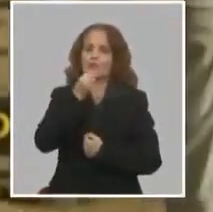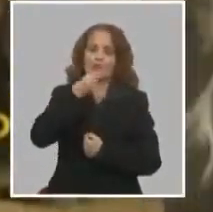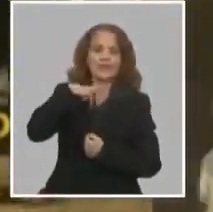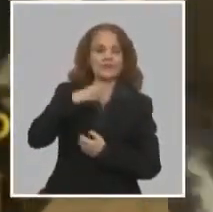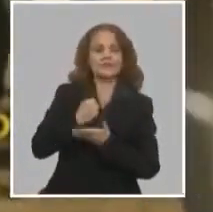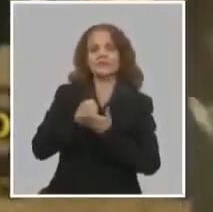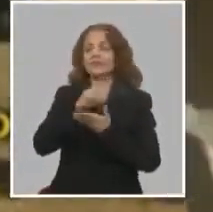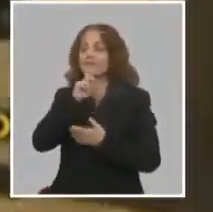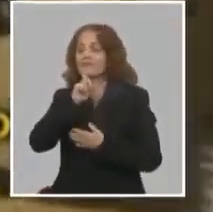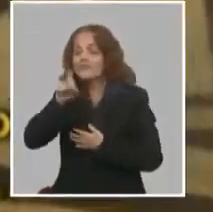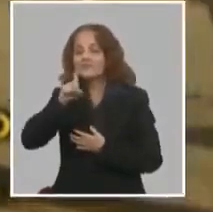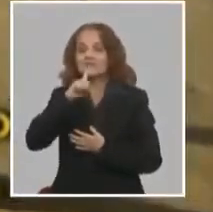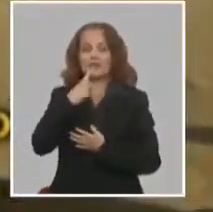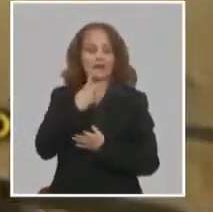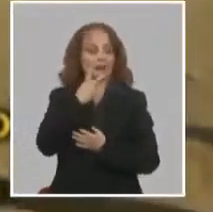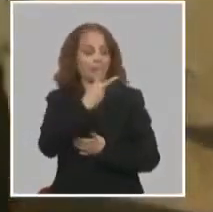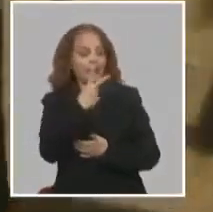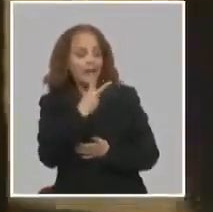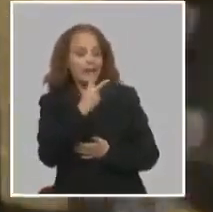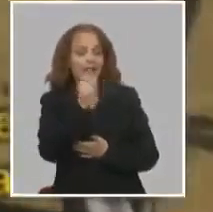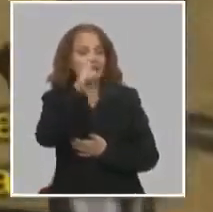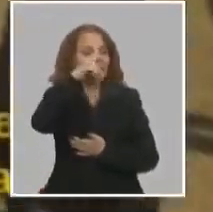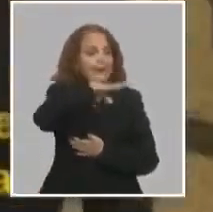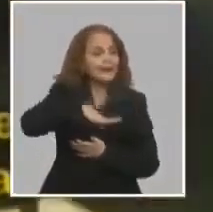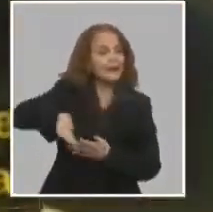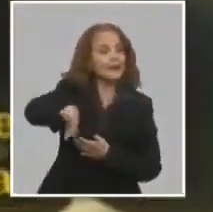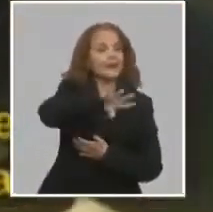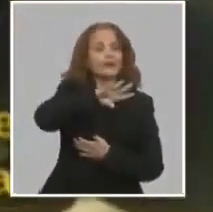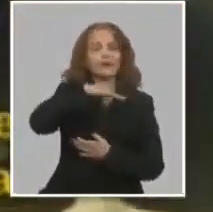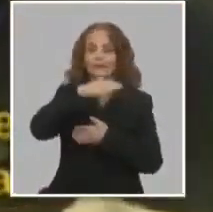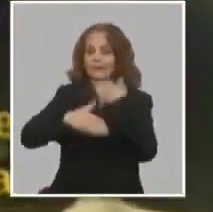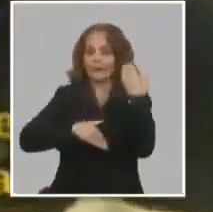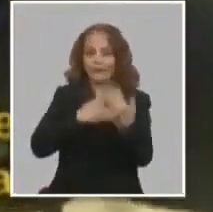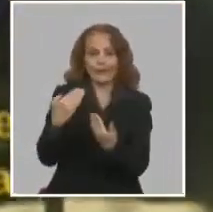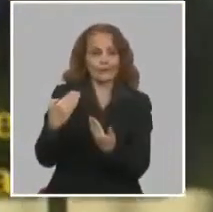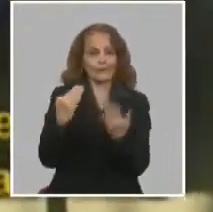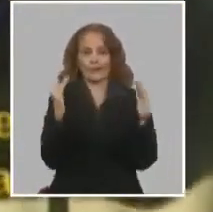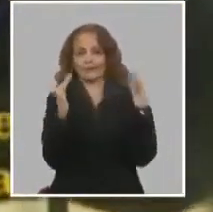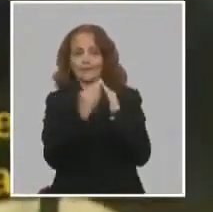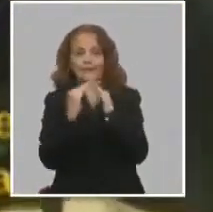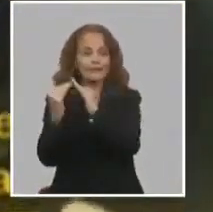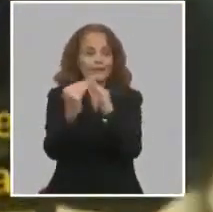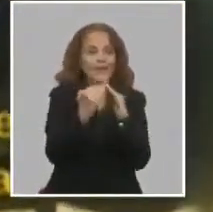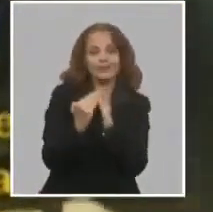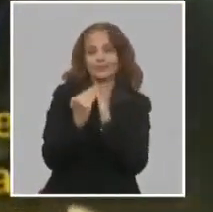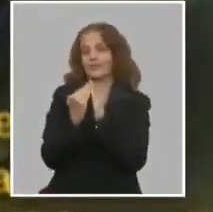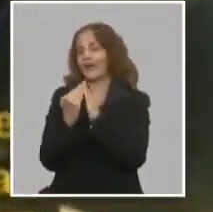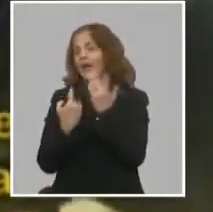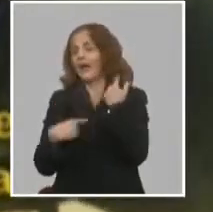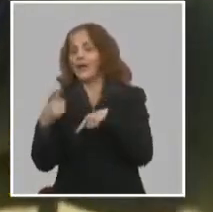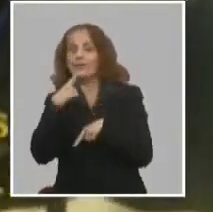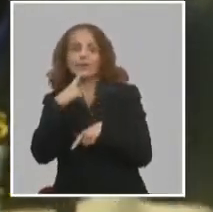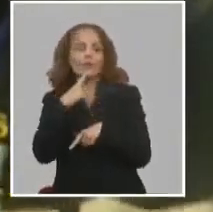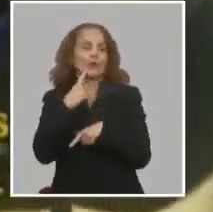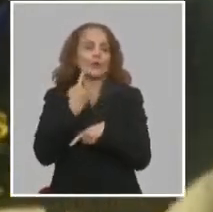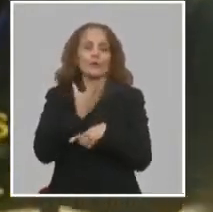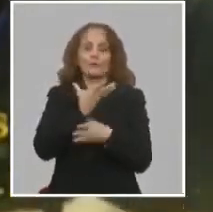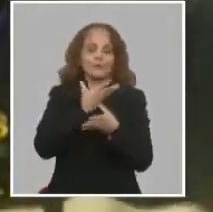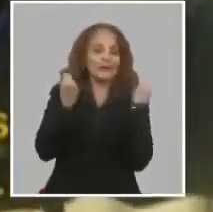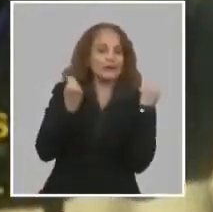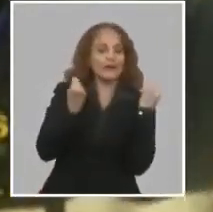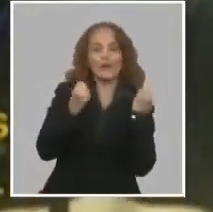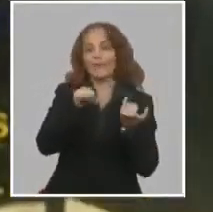niños con tantos problemas de vivienda, otros de pérdida de familiares muy allegados como